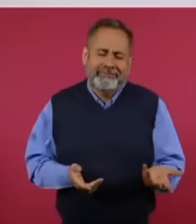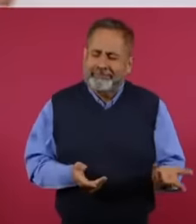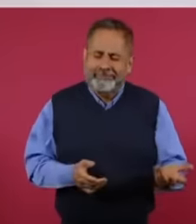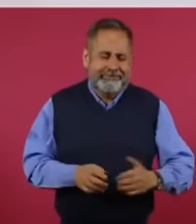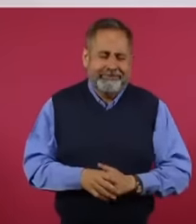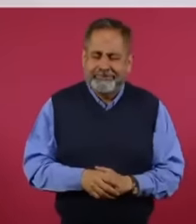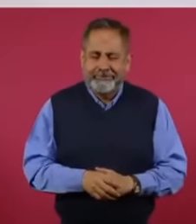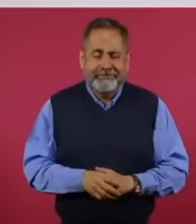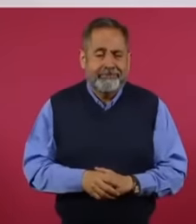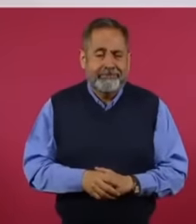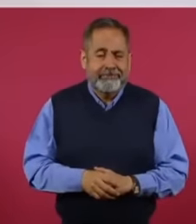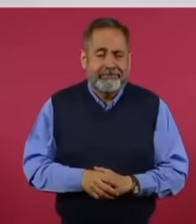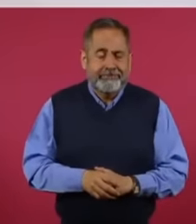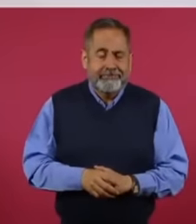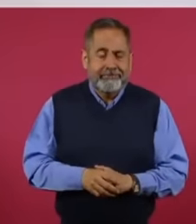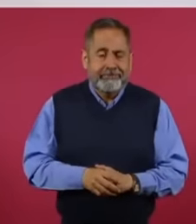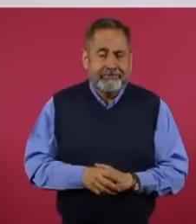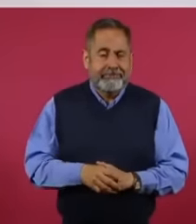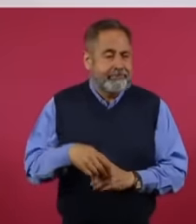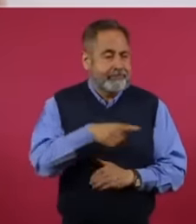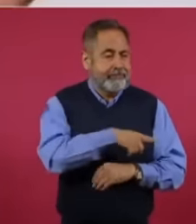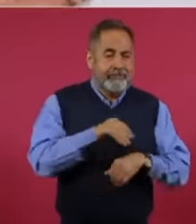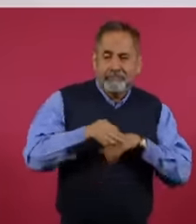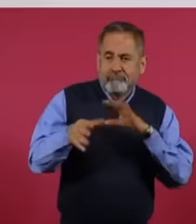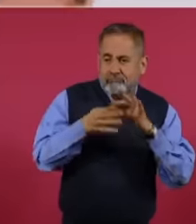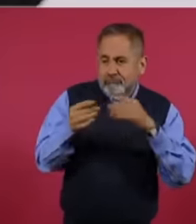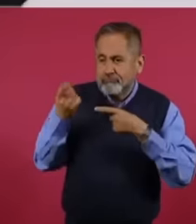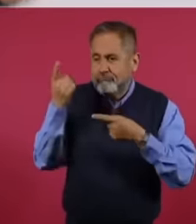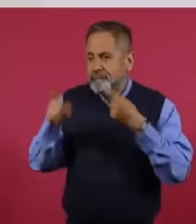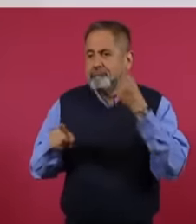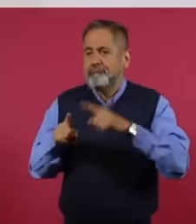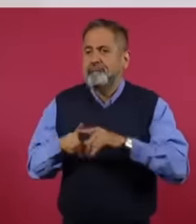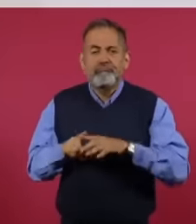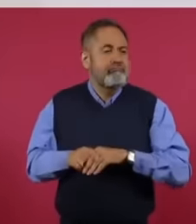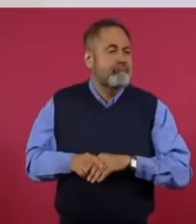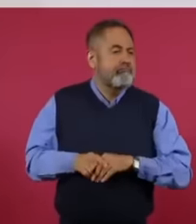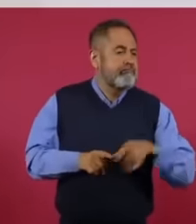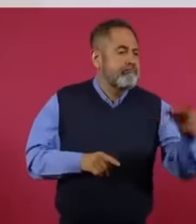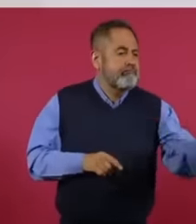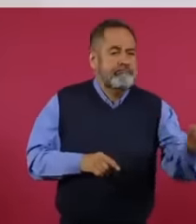van a influir y van a crear